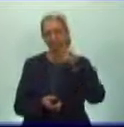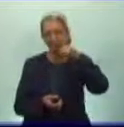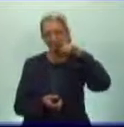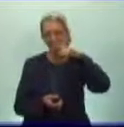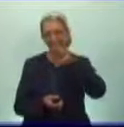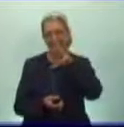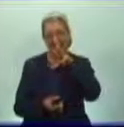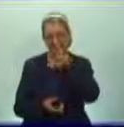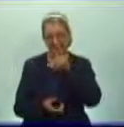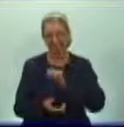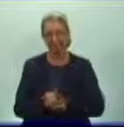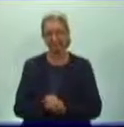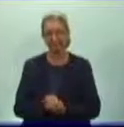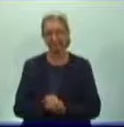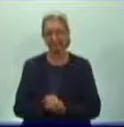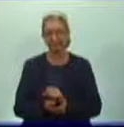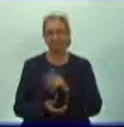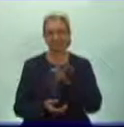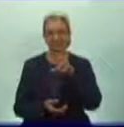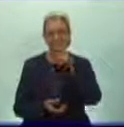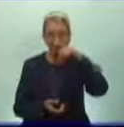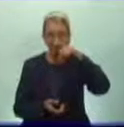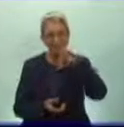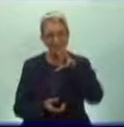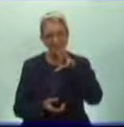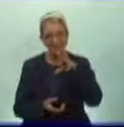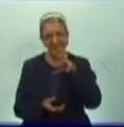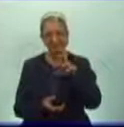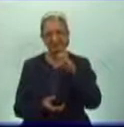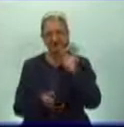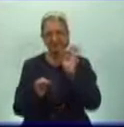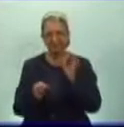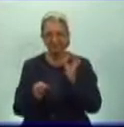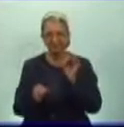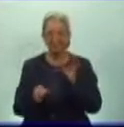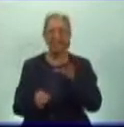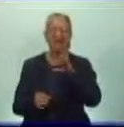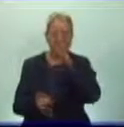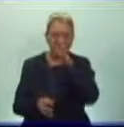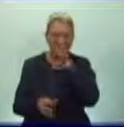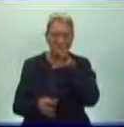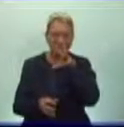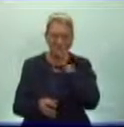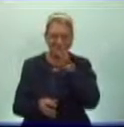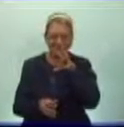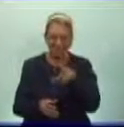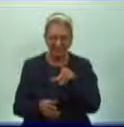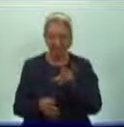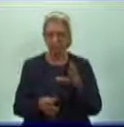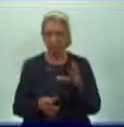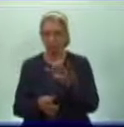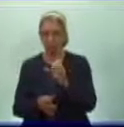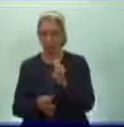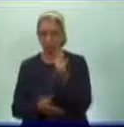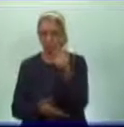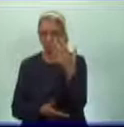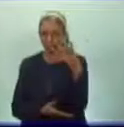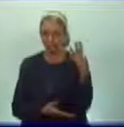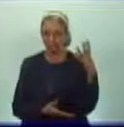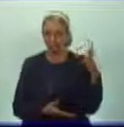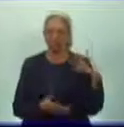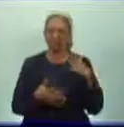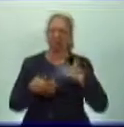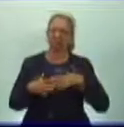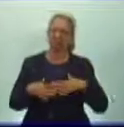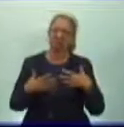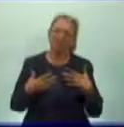cotorra chillona. La cotorra chillona se pasaba el día escandalizando. Todos en el bosque estaban cansados